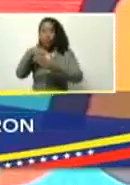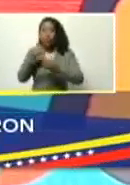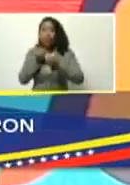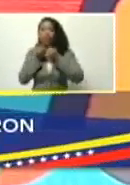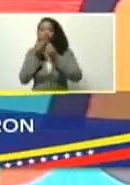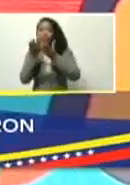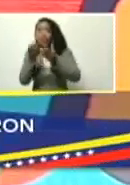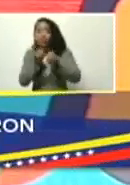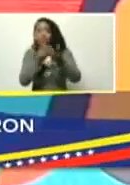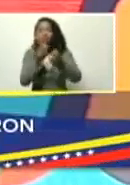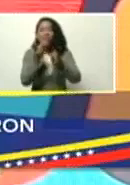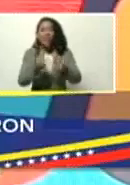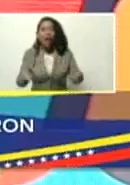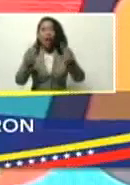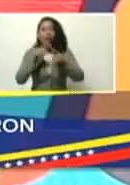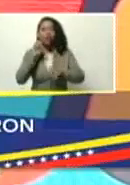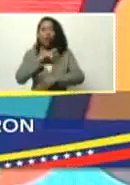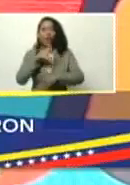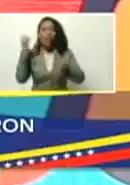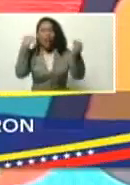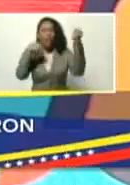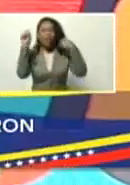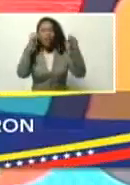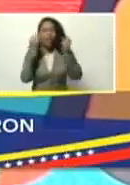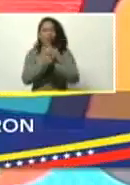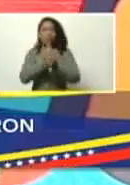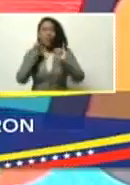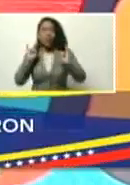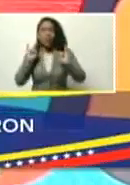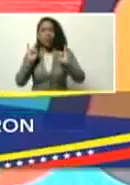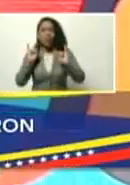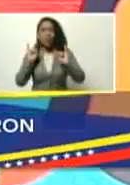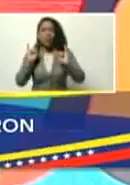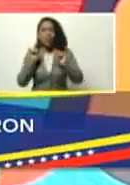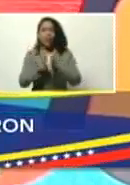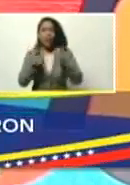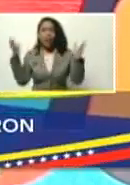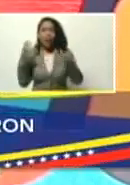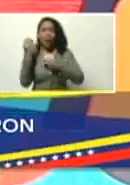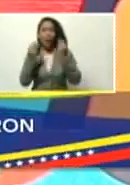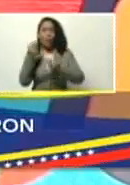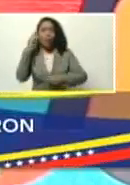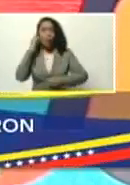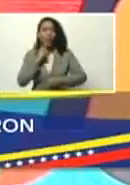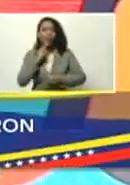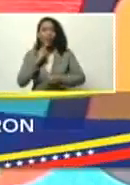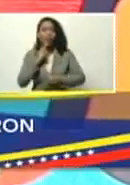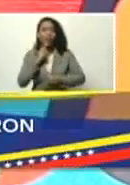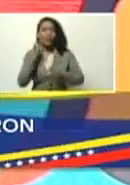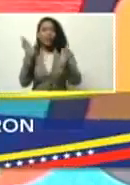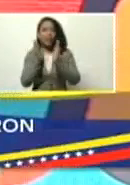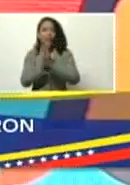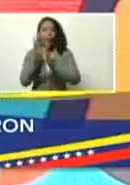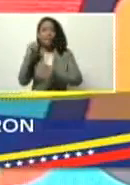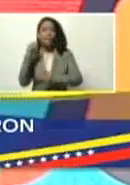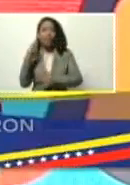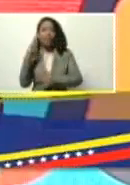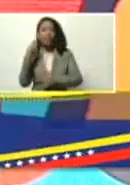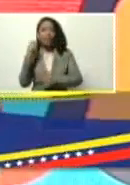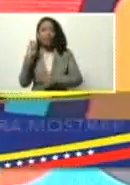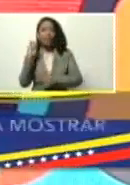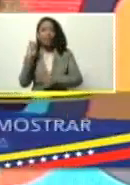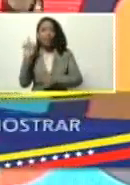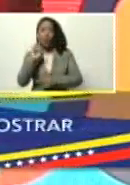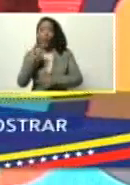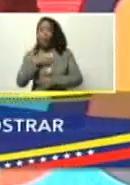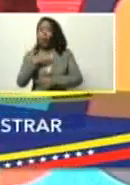valores históricos, de la rebeldía independentista de gigantes como Bolívar y San Martín. No podemos